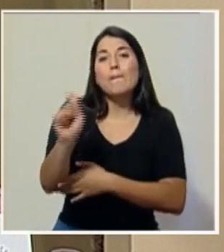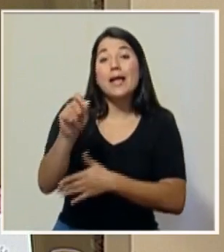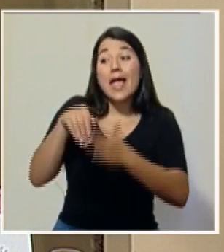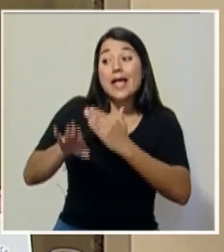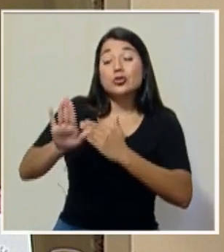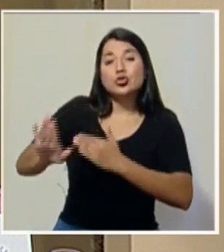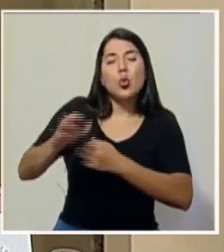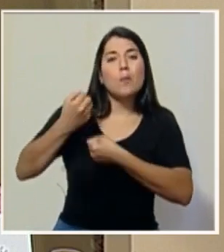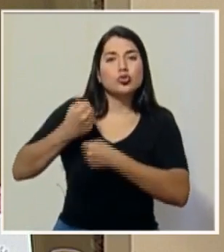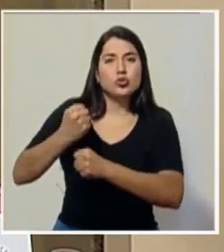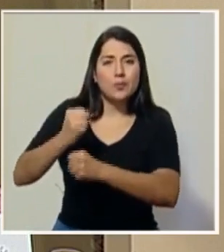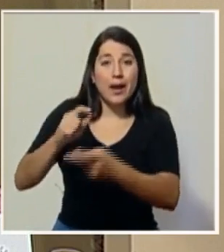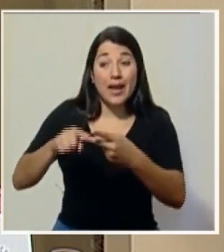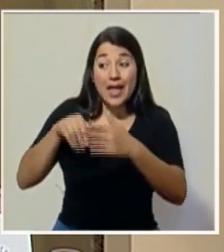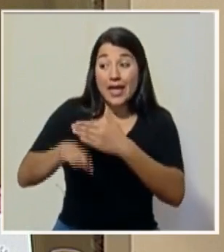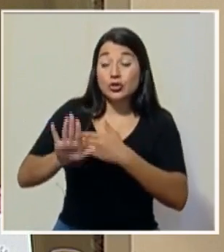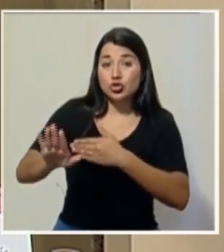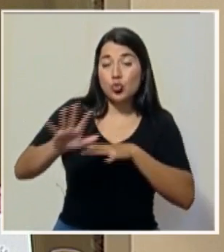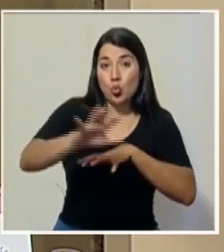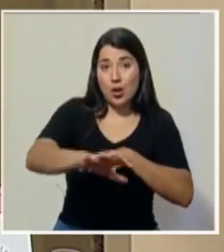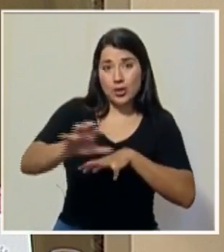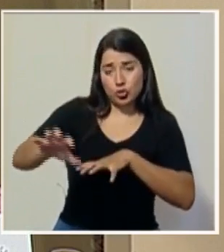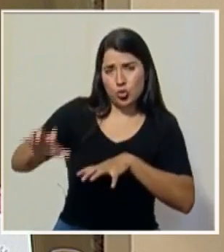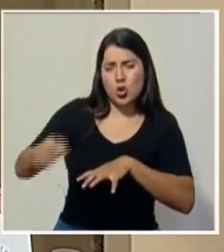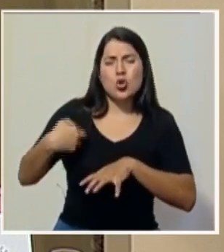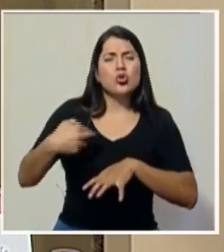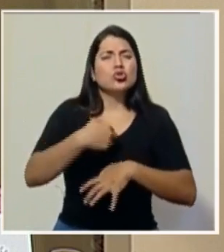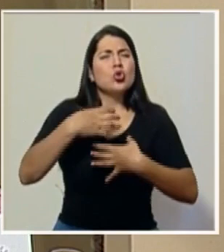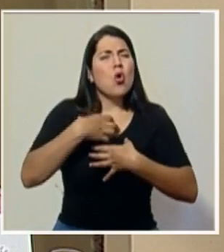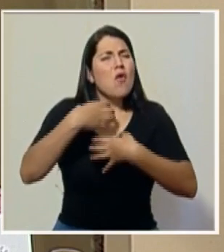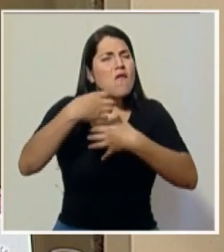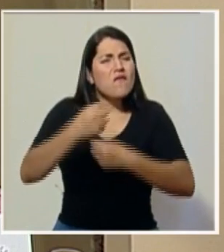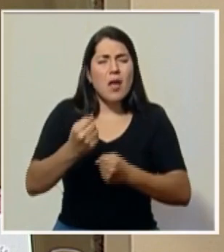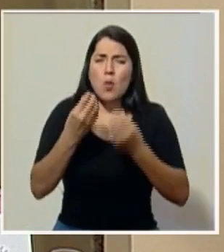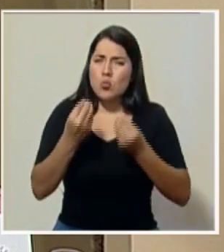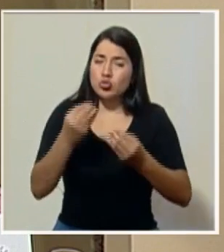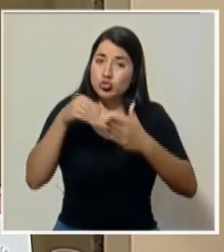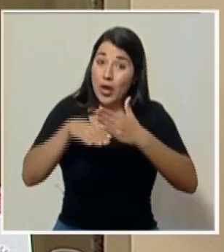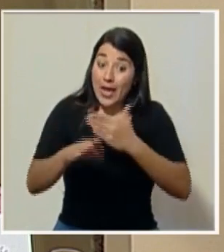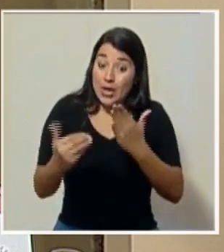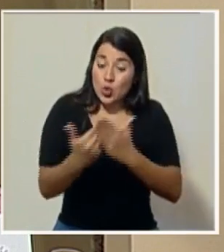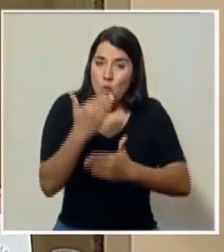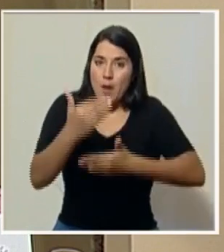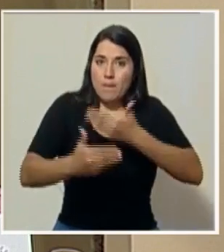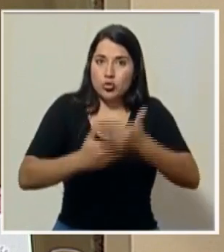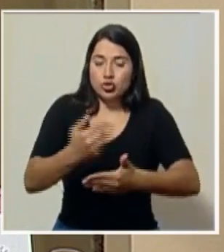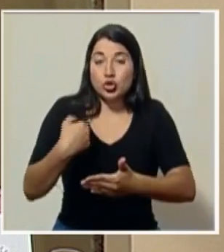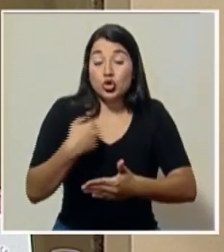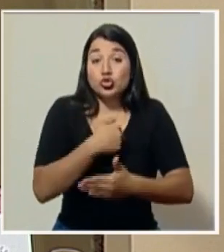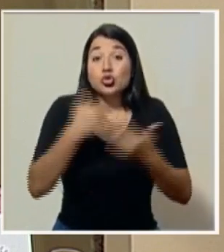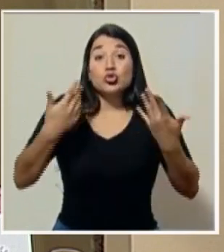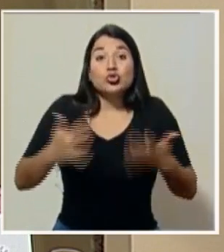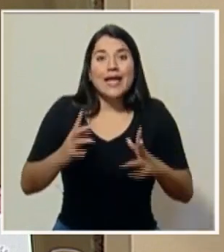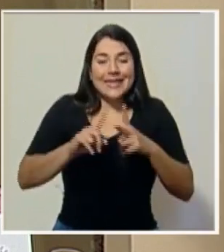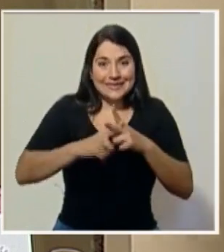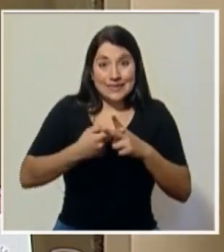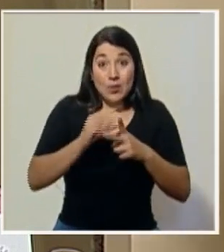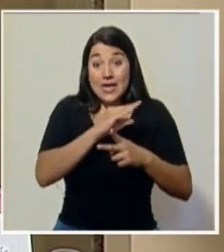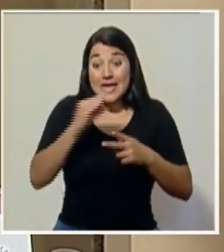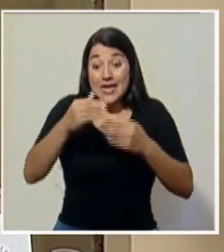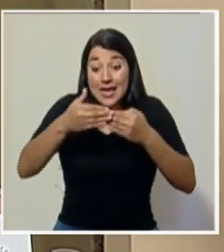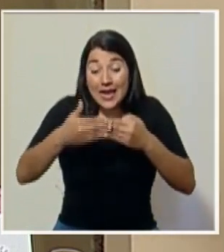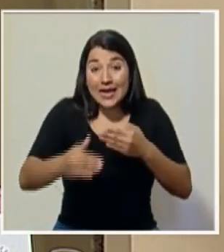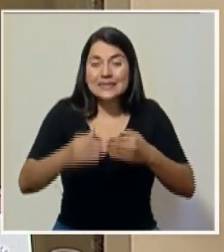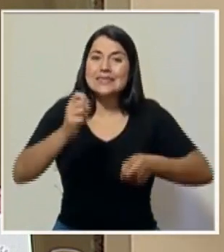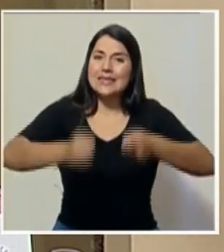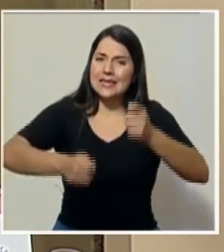en sus municipalidades, en sus territorios. Confiamos mucho en todo este proceso que hemos iniciado y que durante el mes de